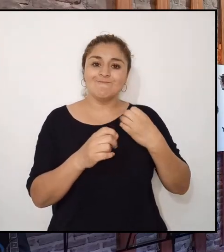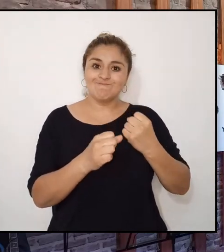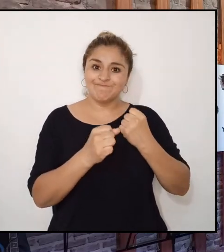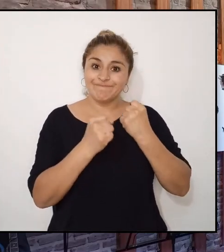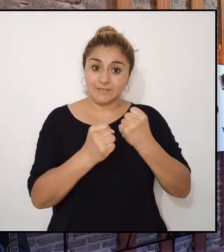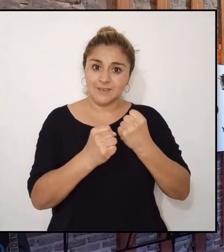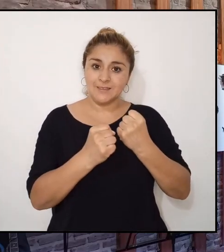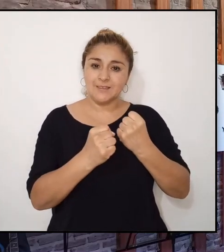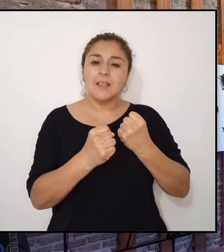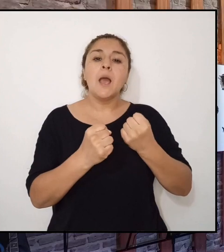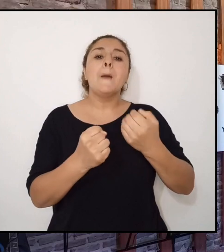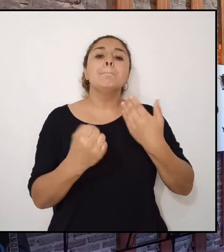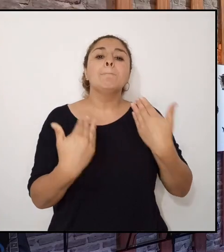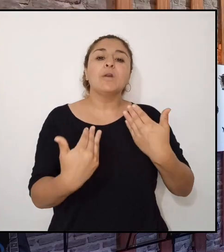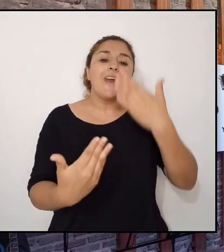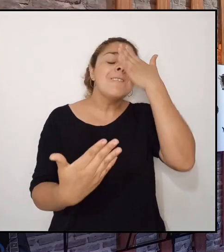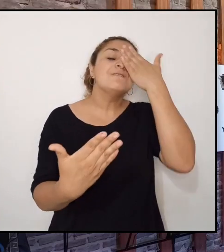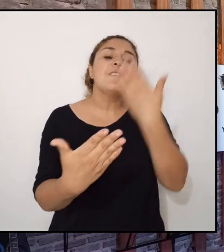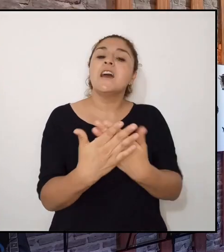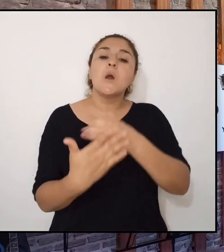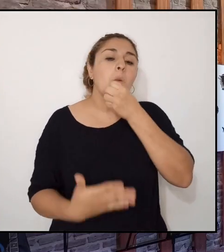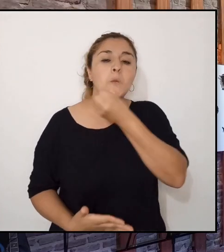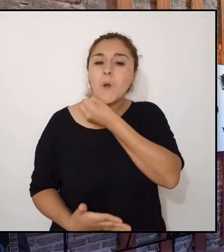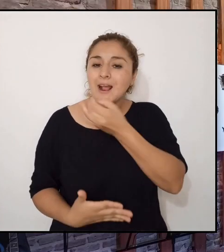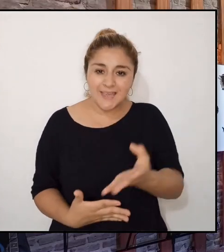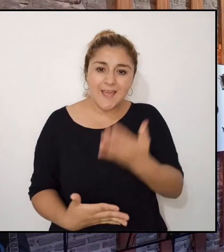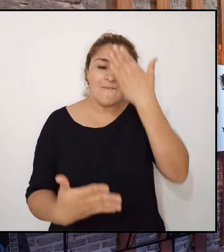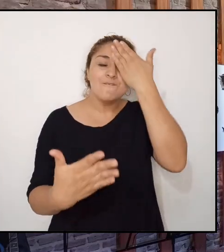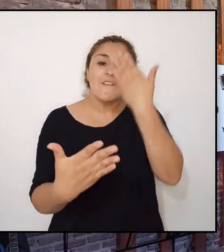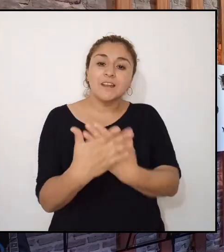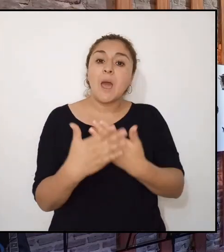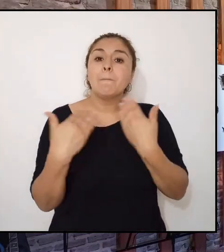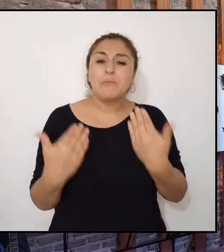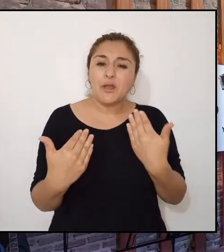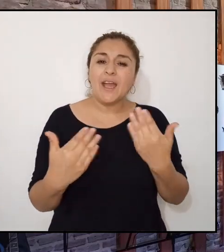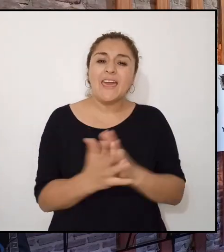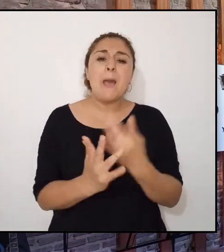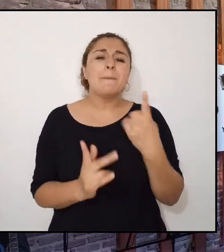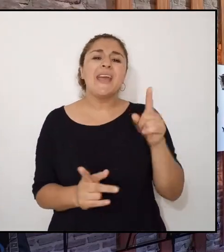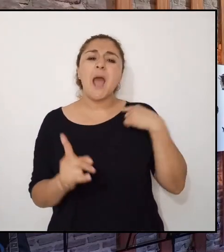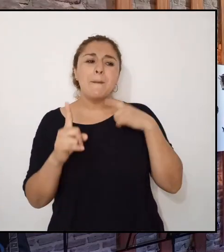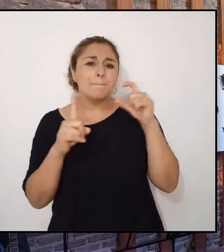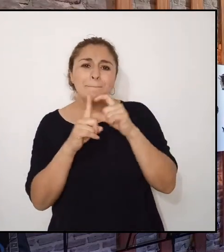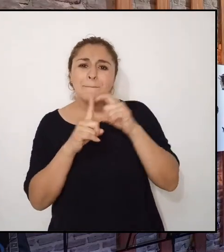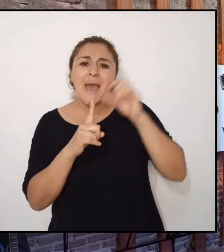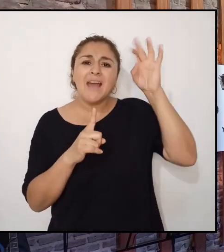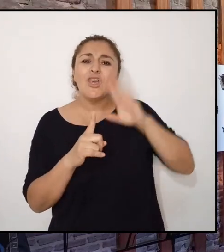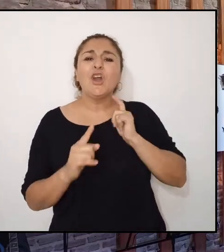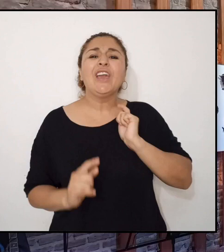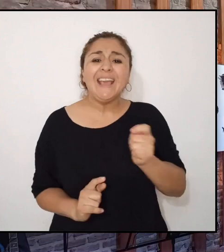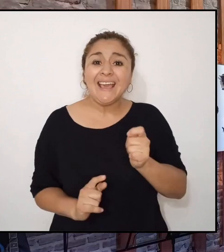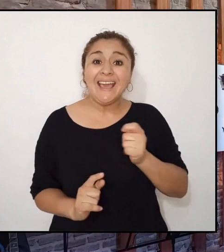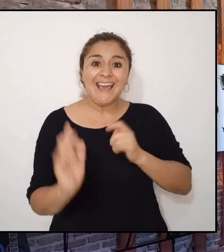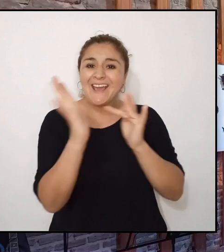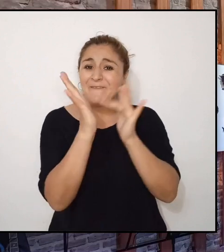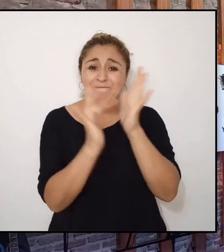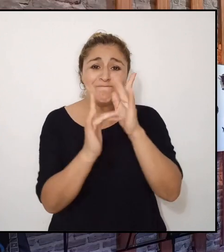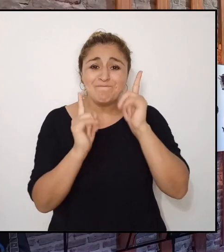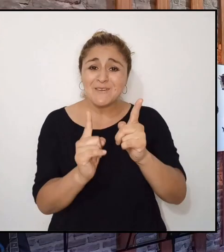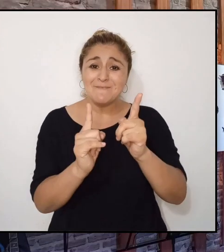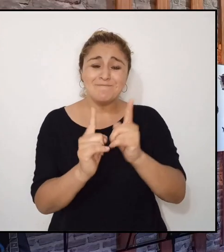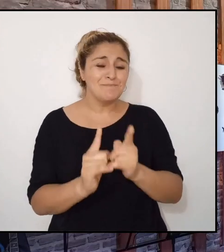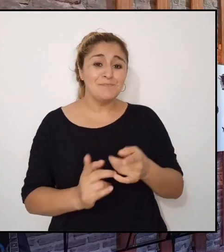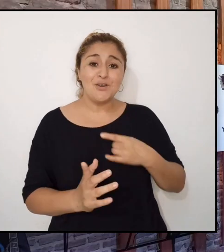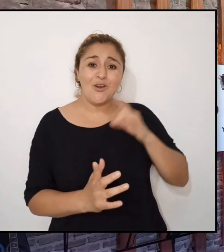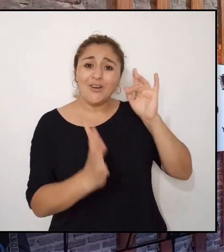eficaz. La palabra de Dios es su palabra, es Jesús en nuestro corazón, en nuestra vida, es Él.